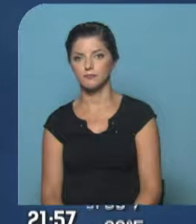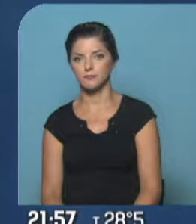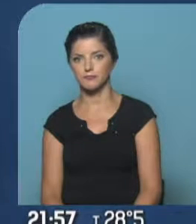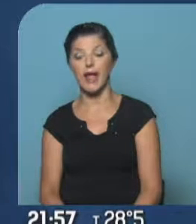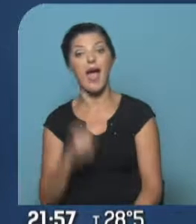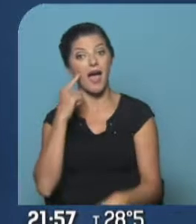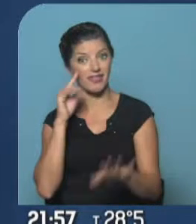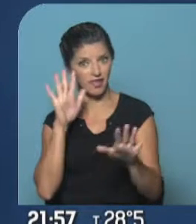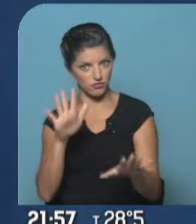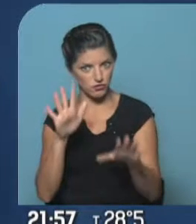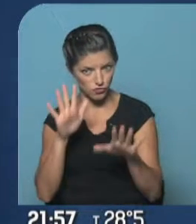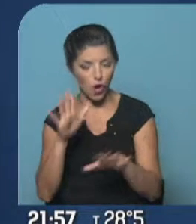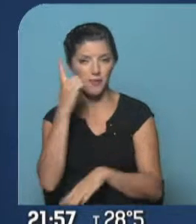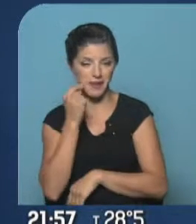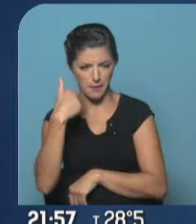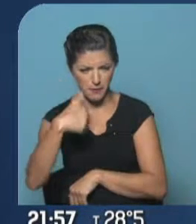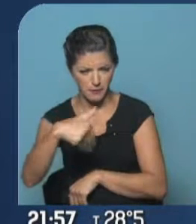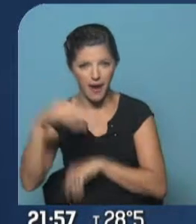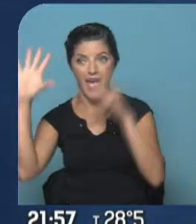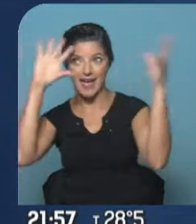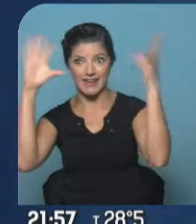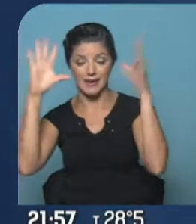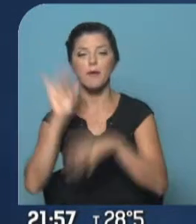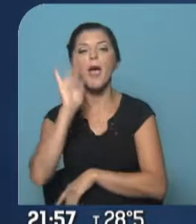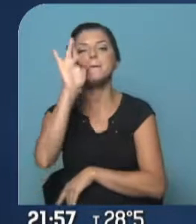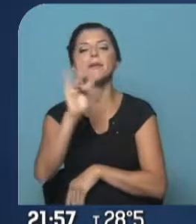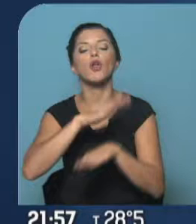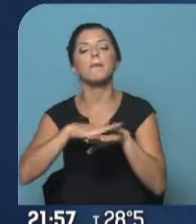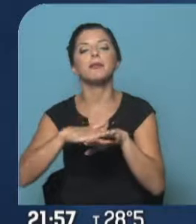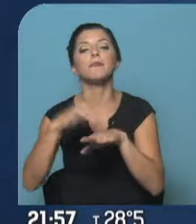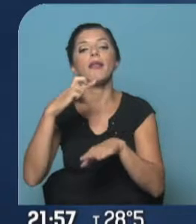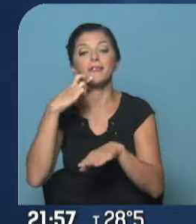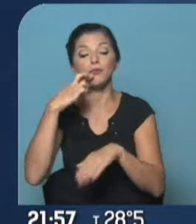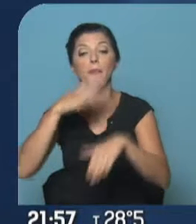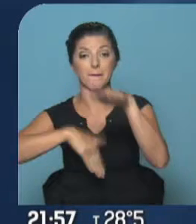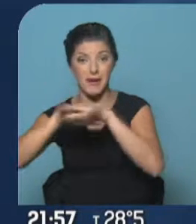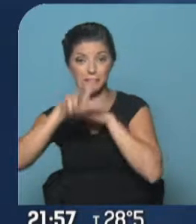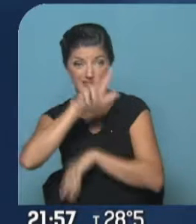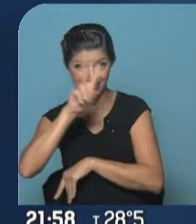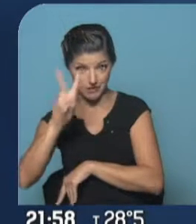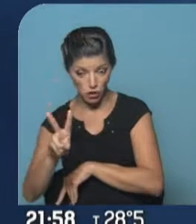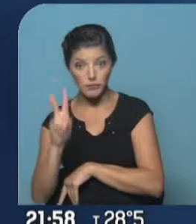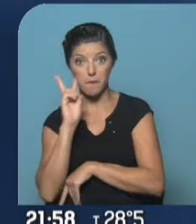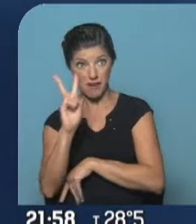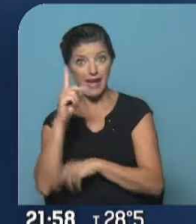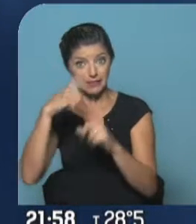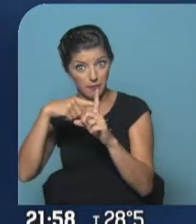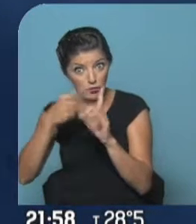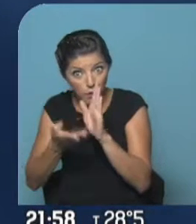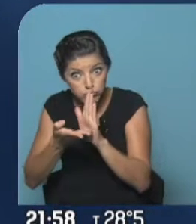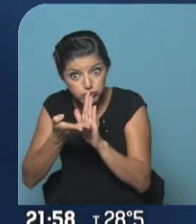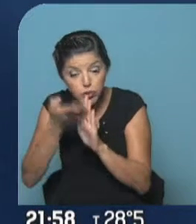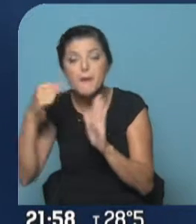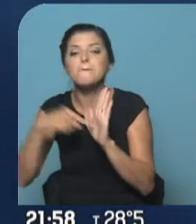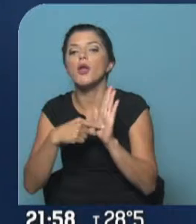Y a prestar atención al pronóstico extendido en la ciudad de Buenos Aires. Miércoles 19 grados la mínima, 32 la máxima. Y si bien sigue en aumento la temperatura, hay probabilidad